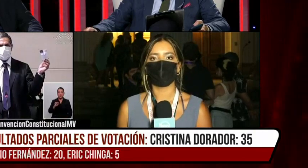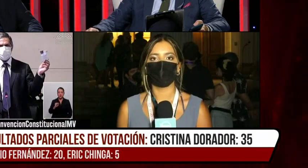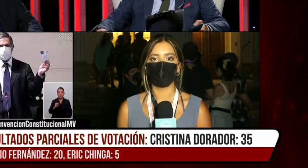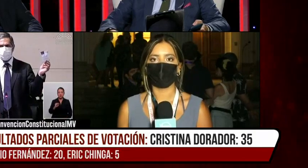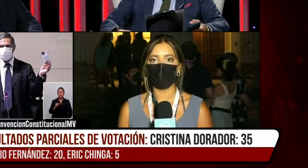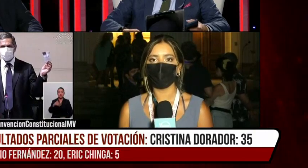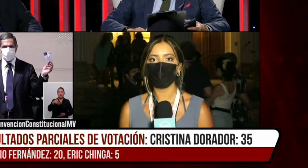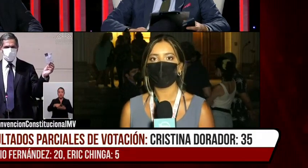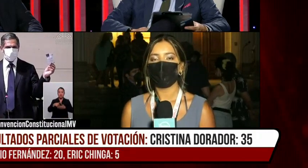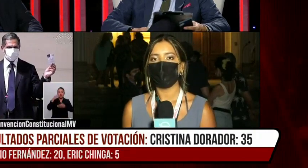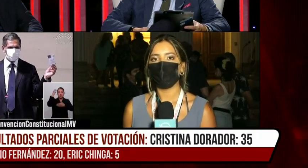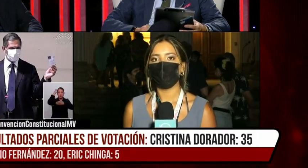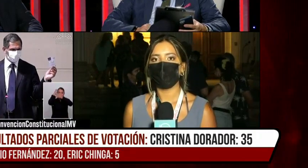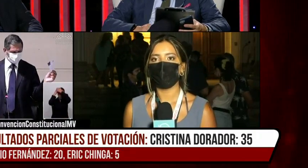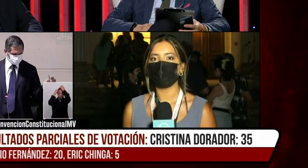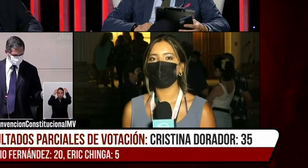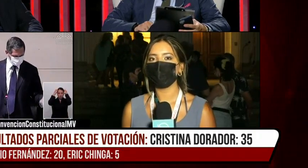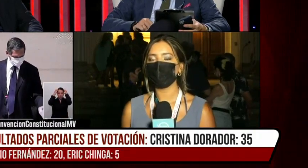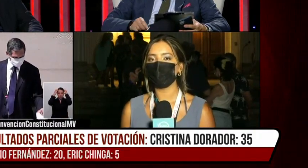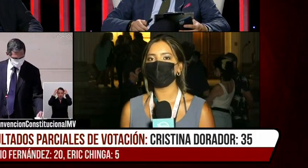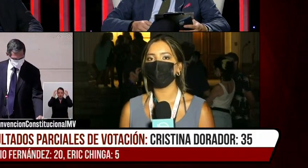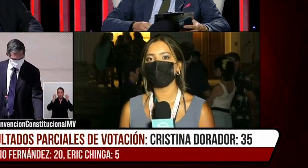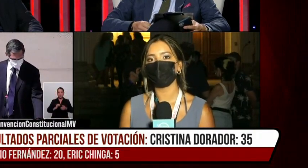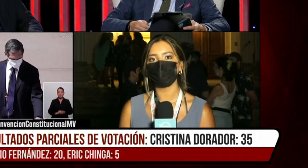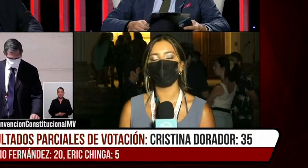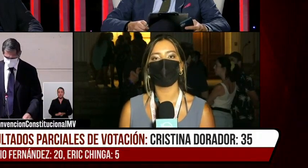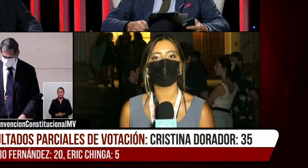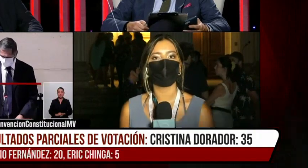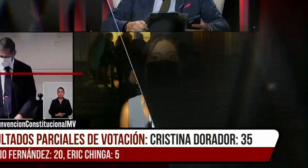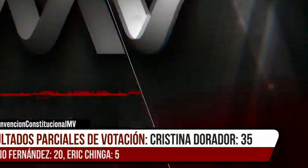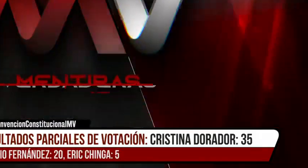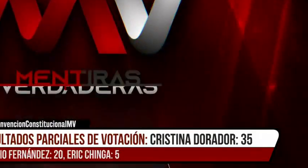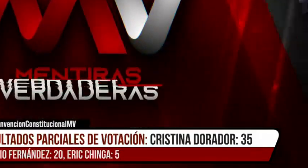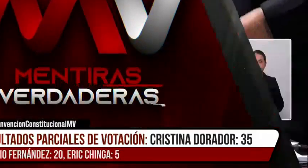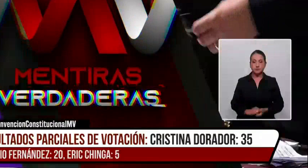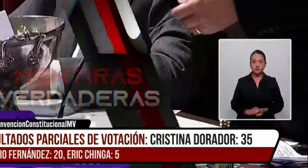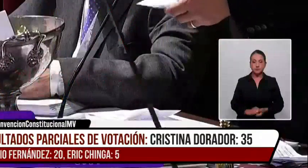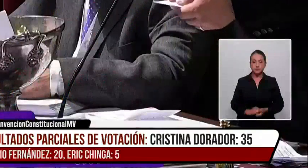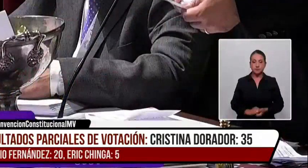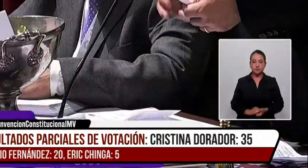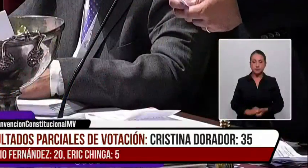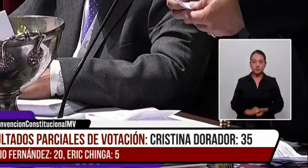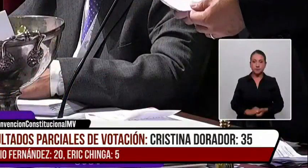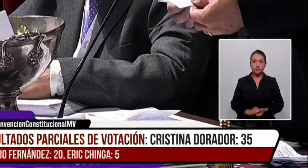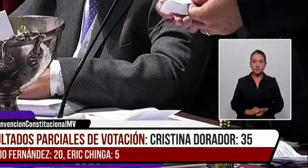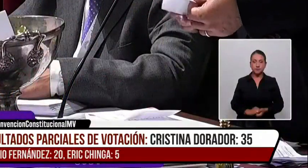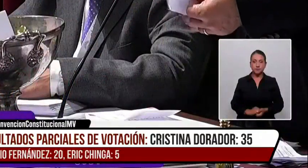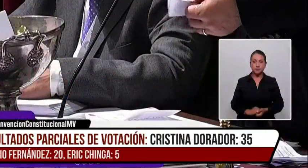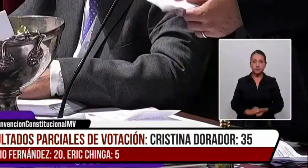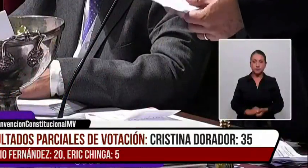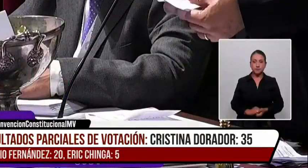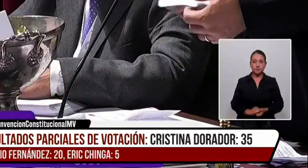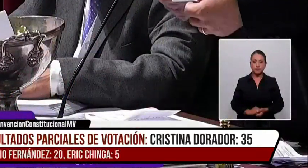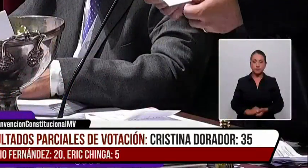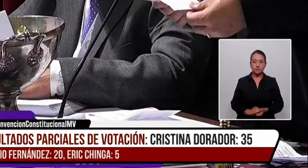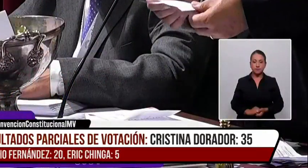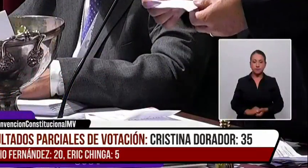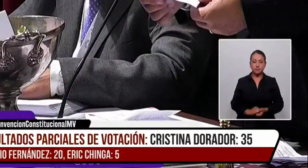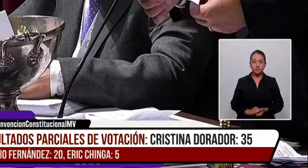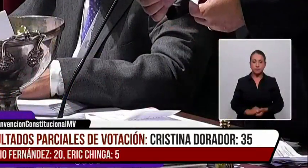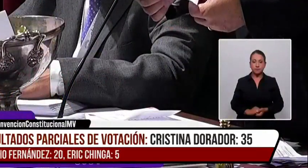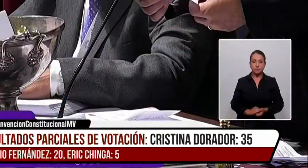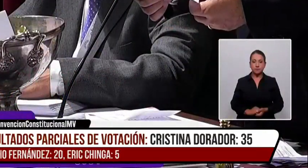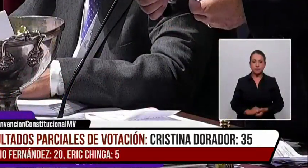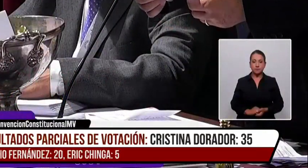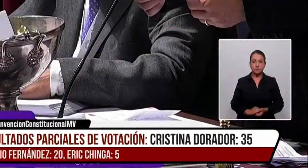más también mencionados, y también había estado Bárbara Sepúlveda, que después, según algunas negociaciones internas, había